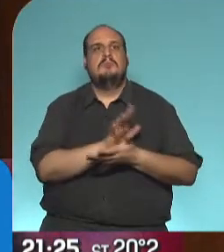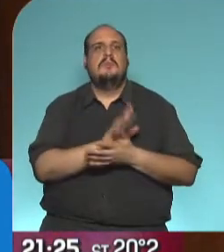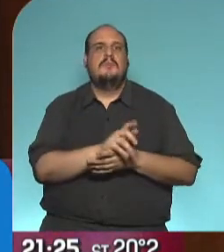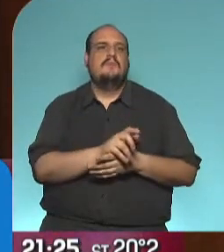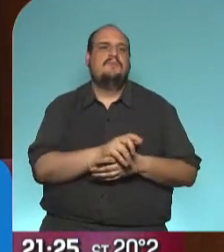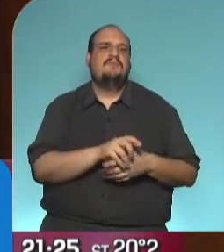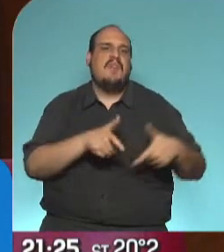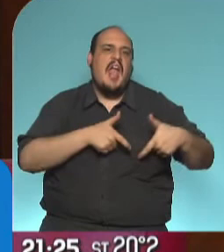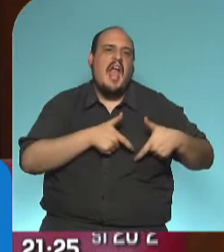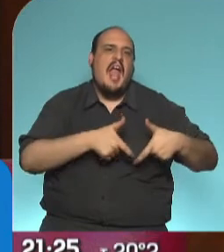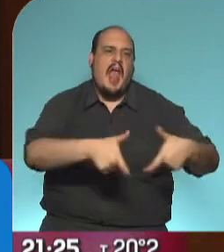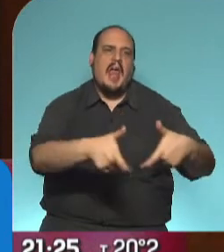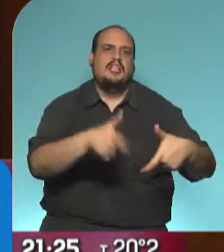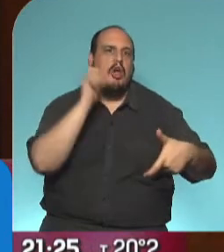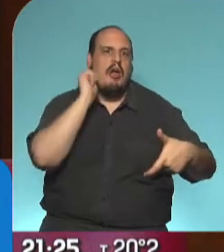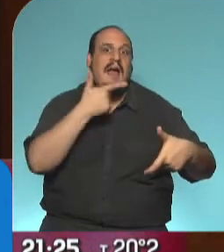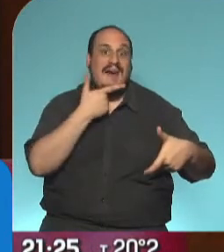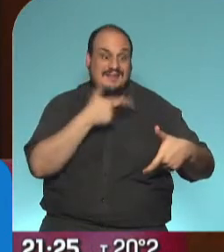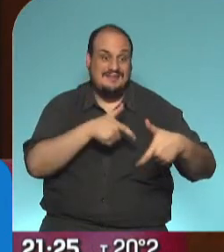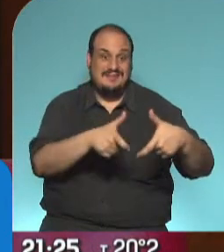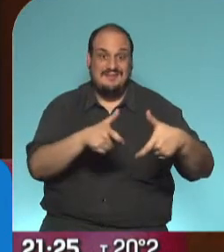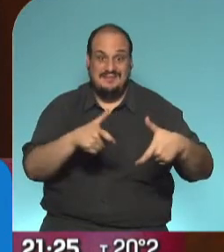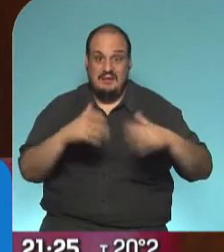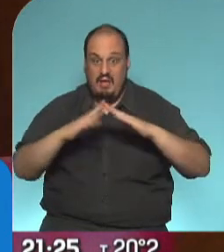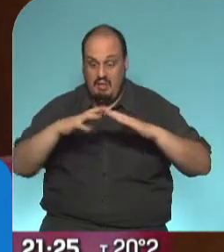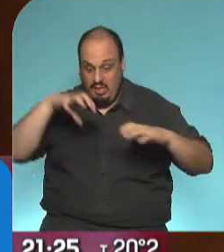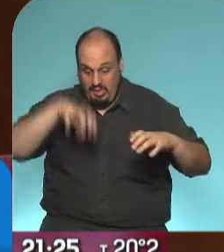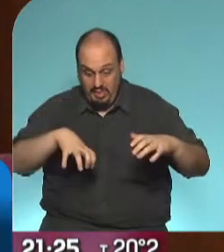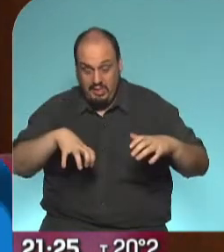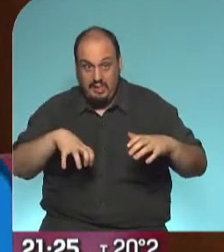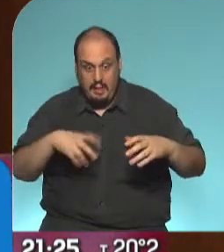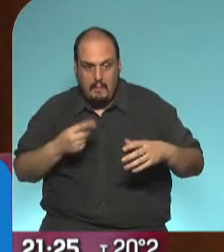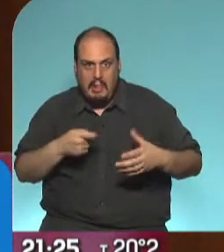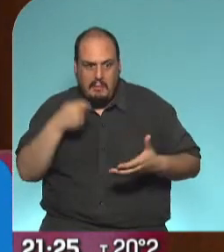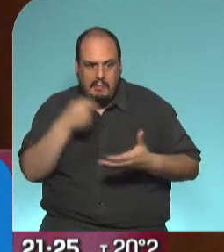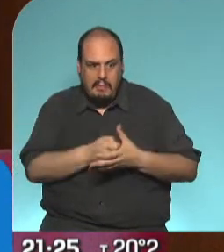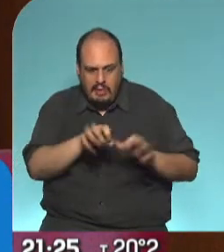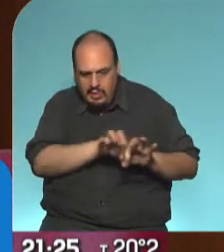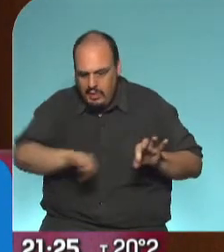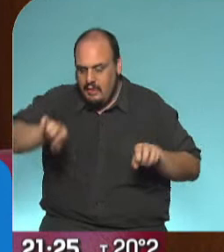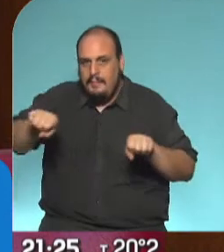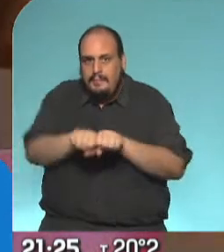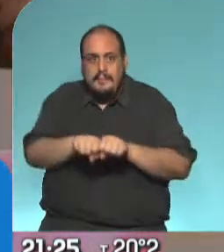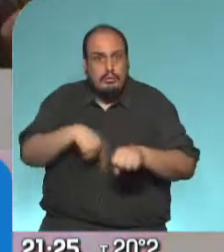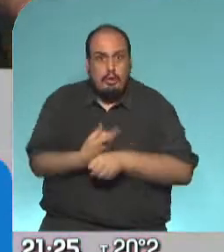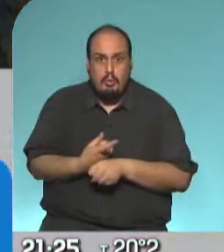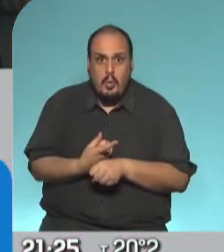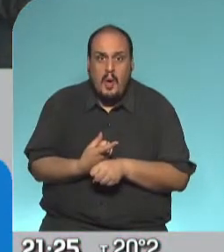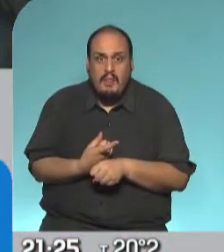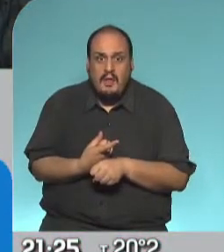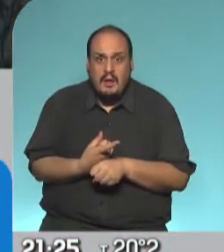cañería maestra de gas y el vecino no tiene los recursos para tomarse al gas